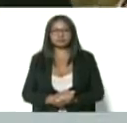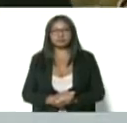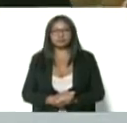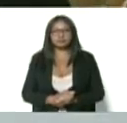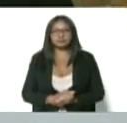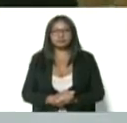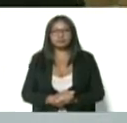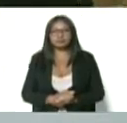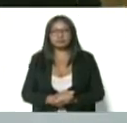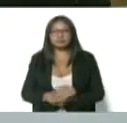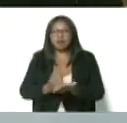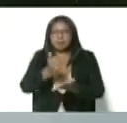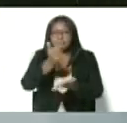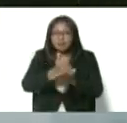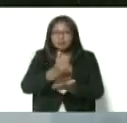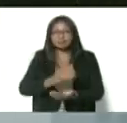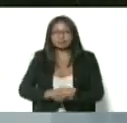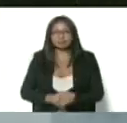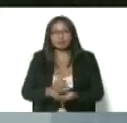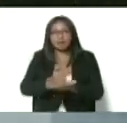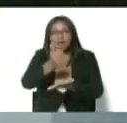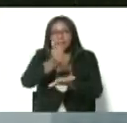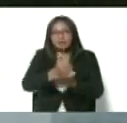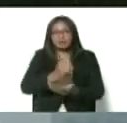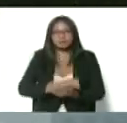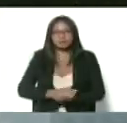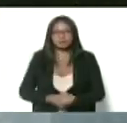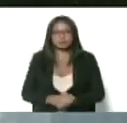bien amén